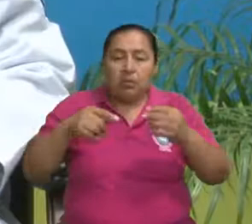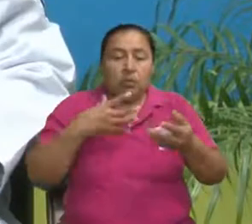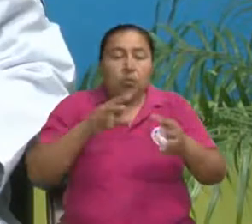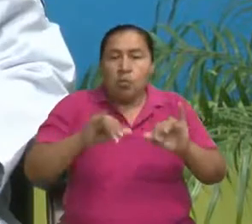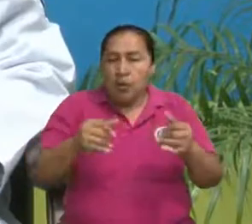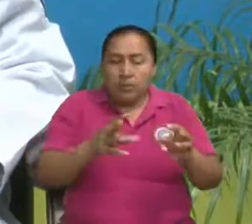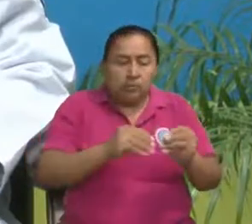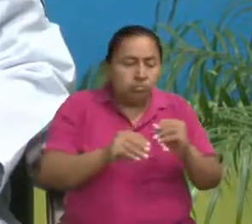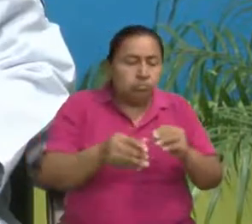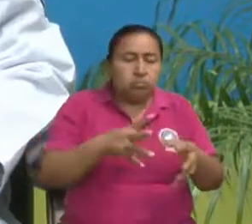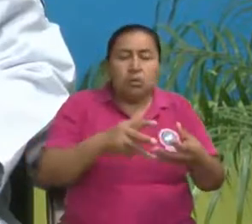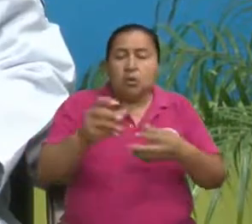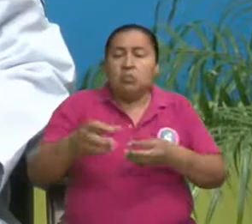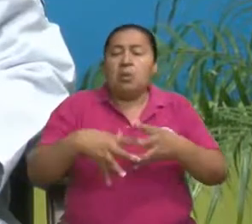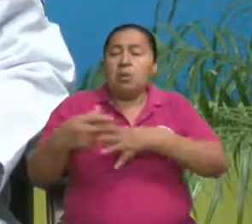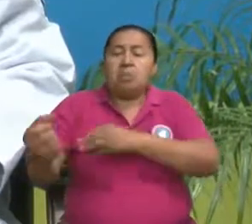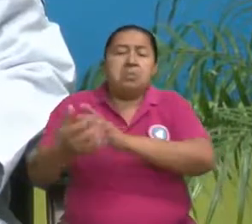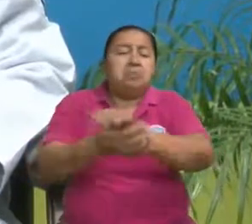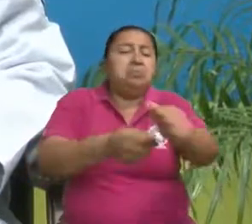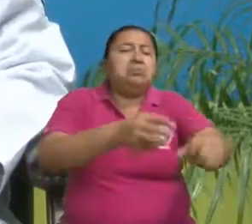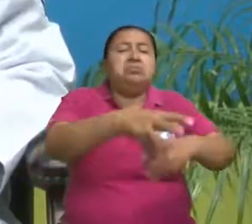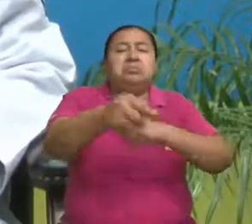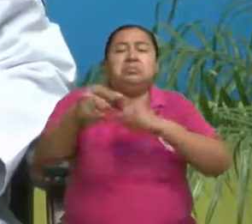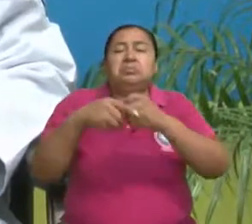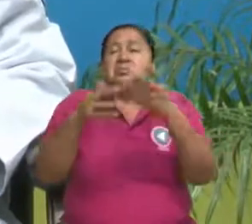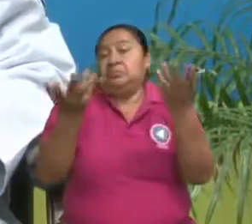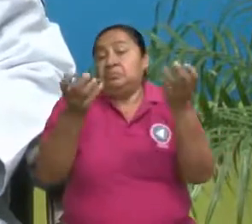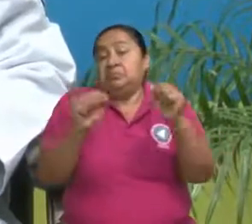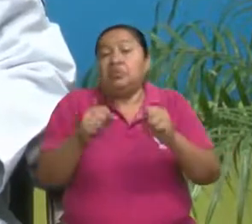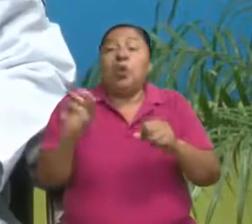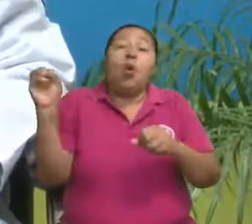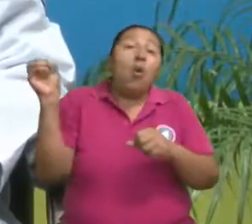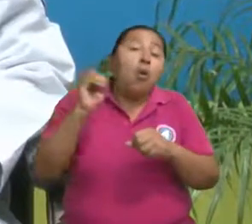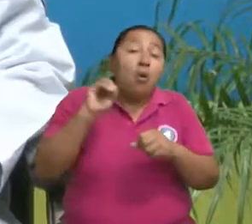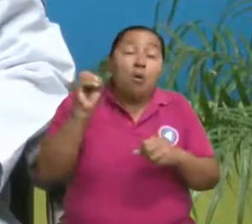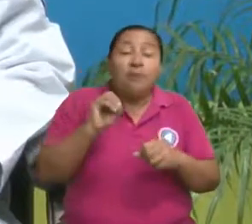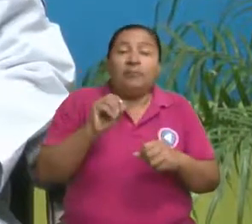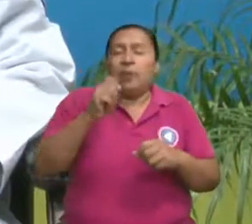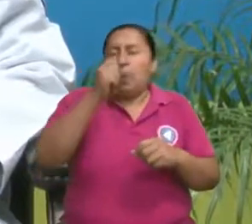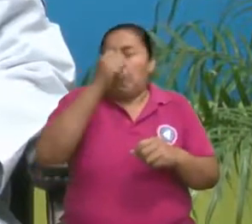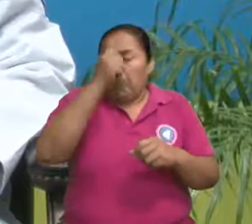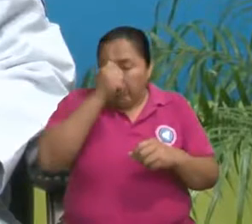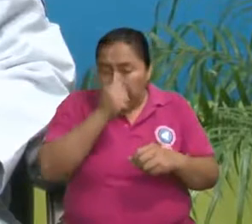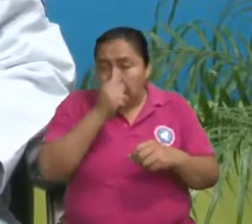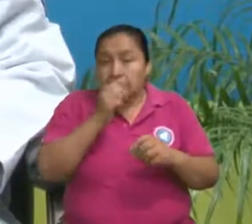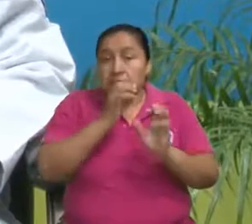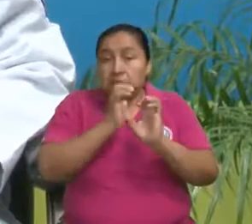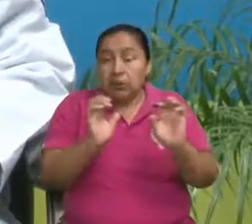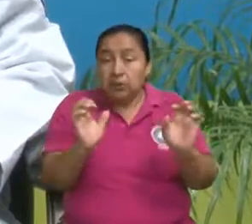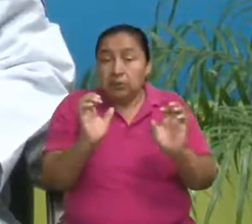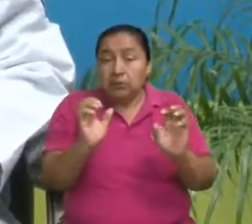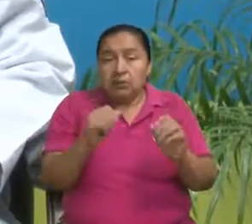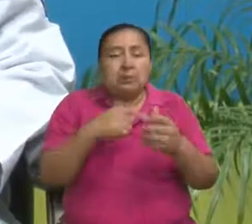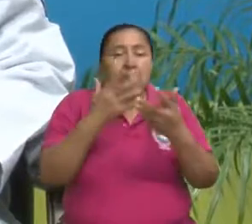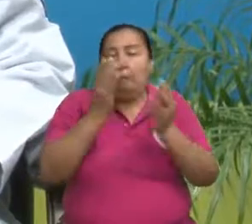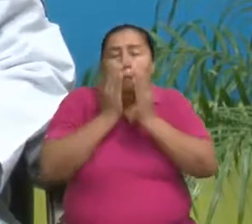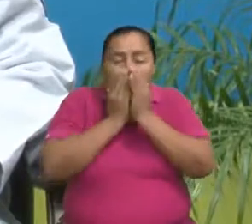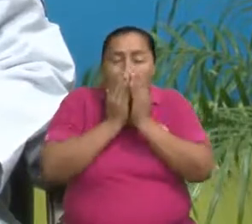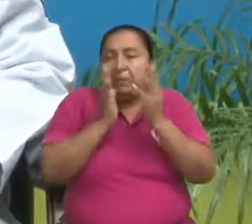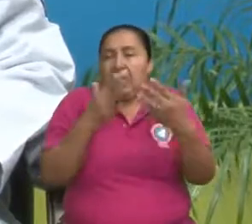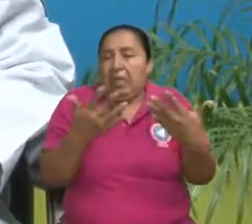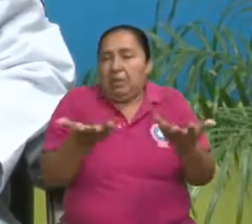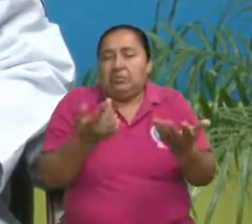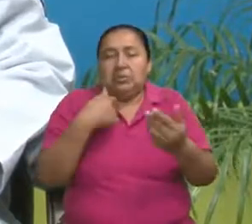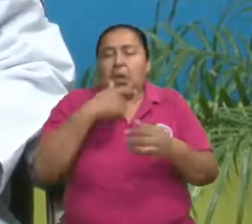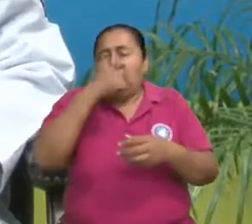que juegan el resto de los niños, o el estornudo del niño que anda afectado,